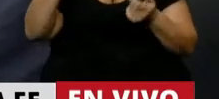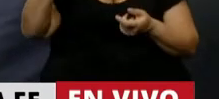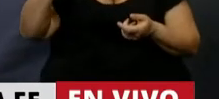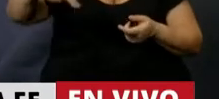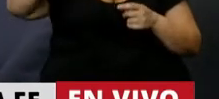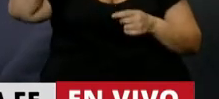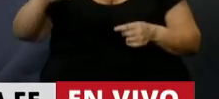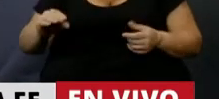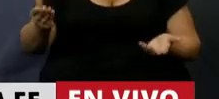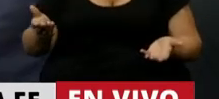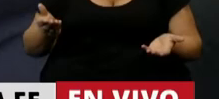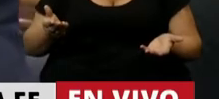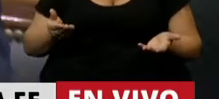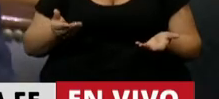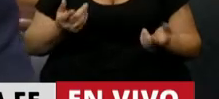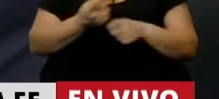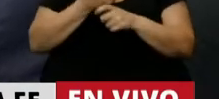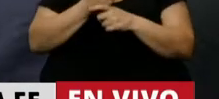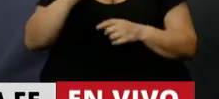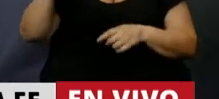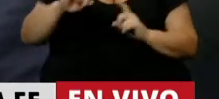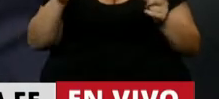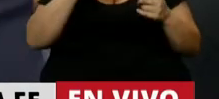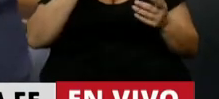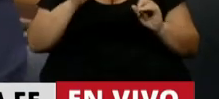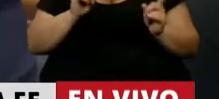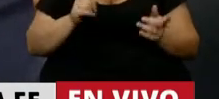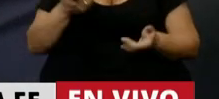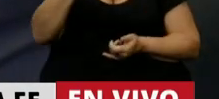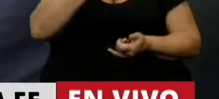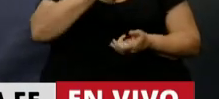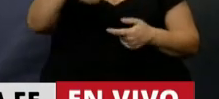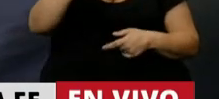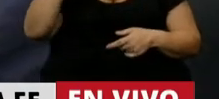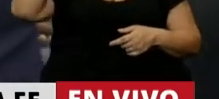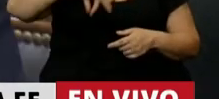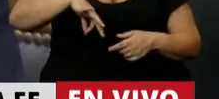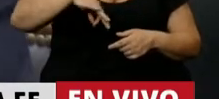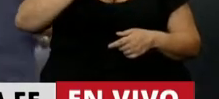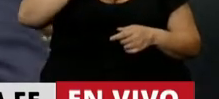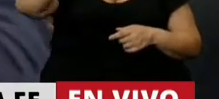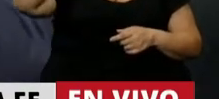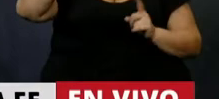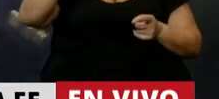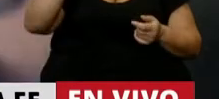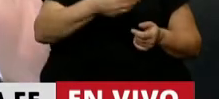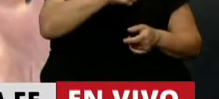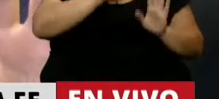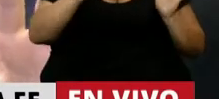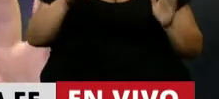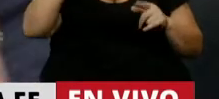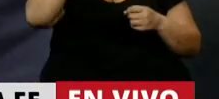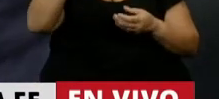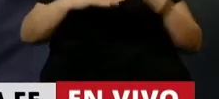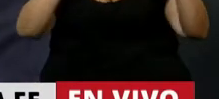de los jubilados. Esto no lo podemos negar. Me pueden decir, los salarios no le ganan a la inflación, lo vamos a recuperar con